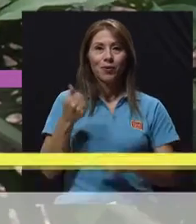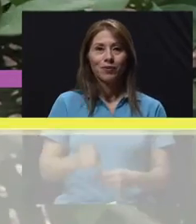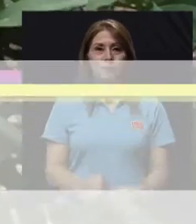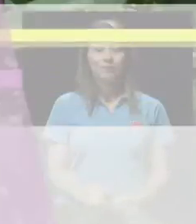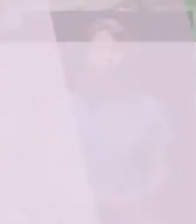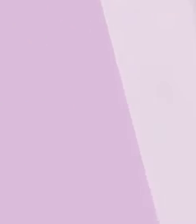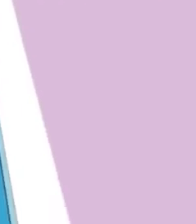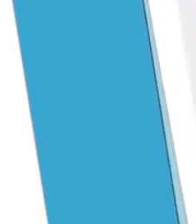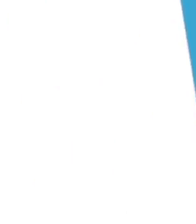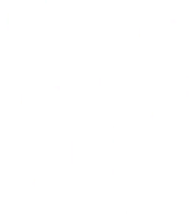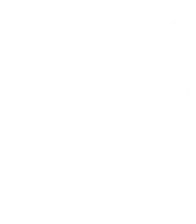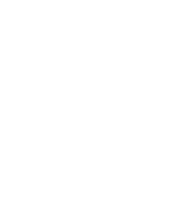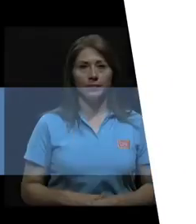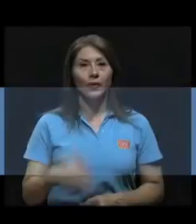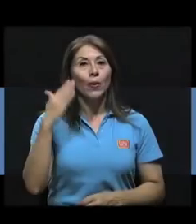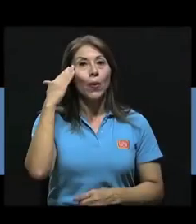Mejor.